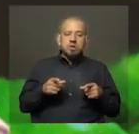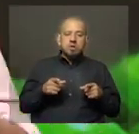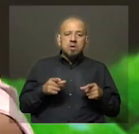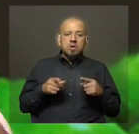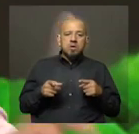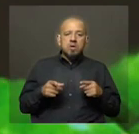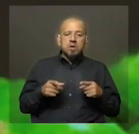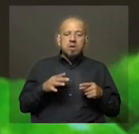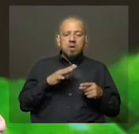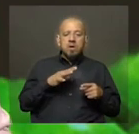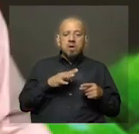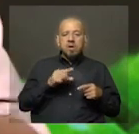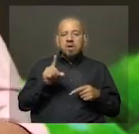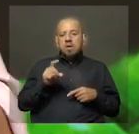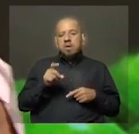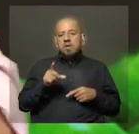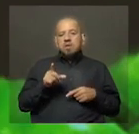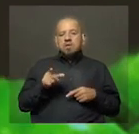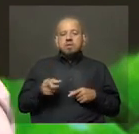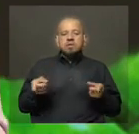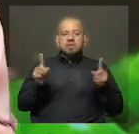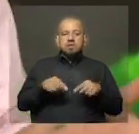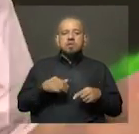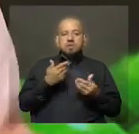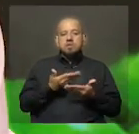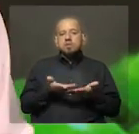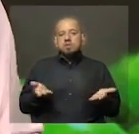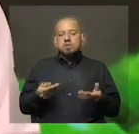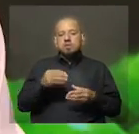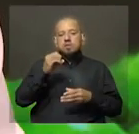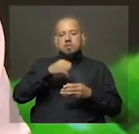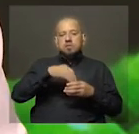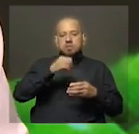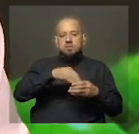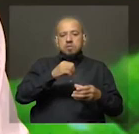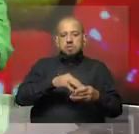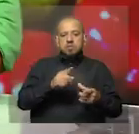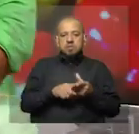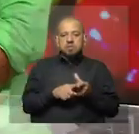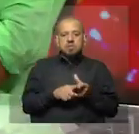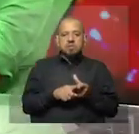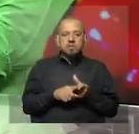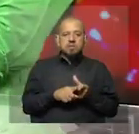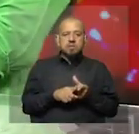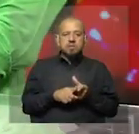el abastecimiento hídrico, volver a plantar, pero no mucho más. Bueno, ¿se